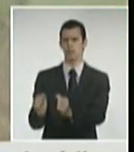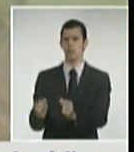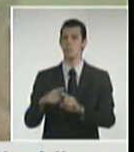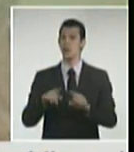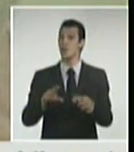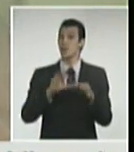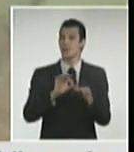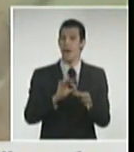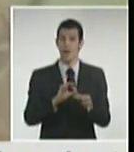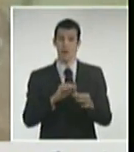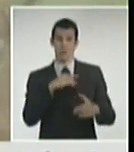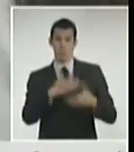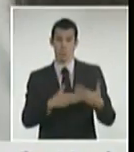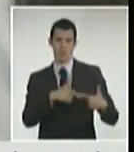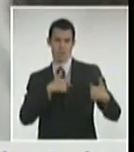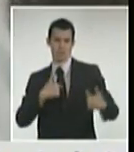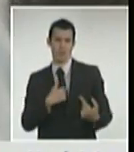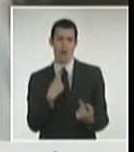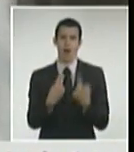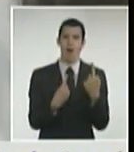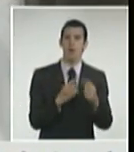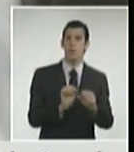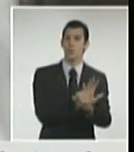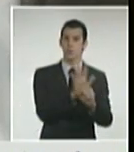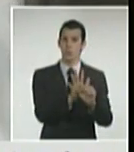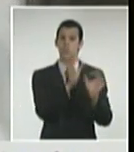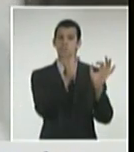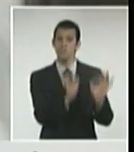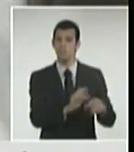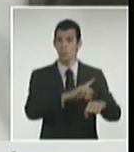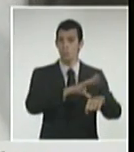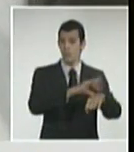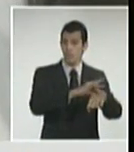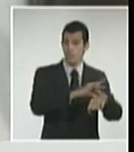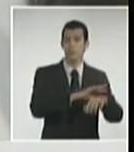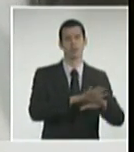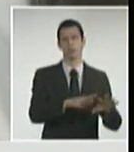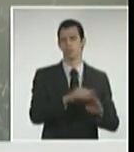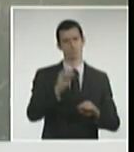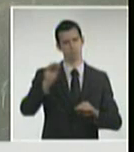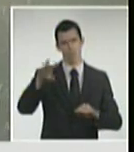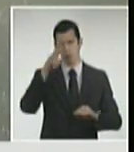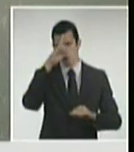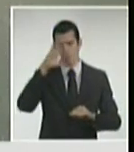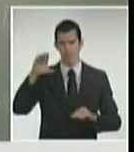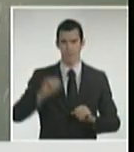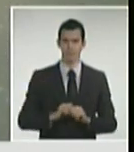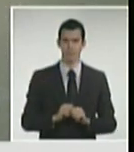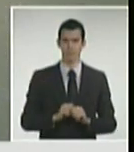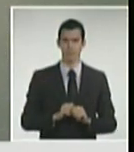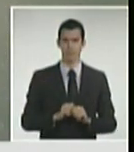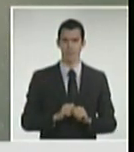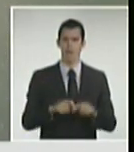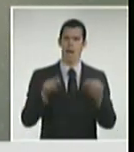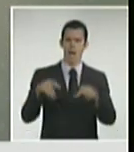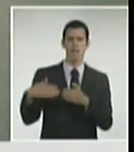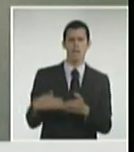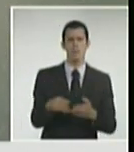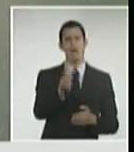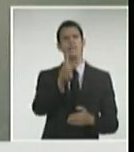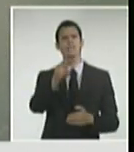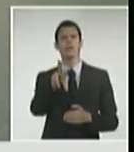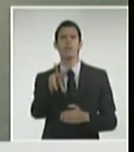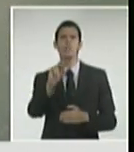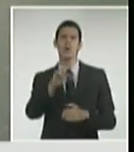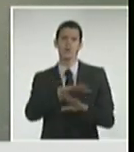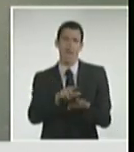asumió además como estrategia la formación avanzada de 30 médicos recién graduados que reciben un curso de introducción para iniciar su